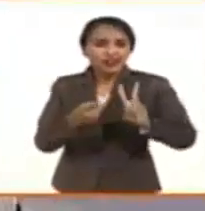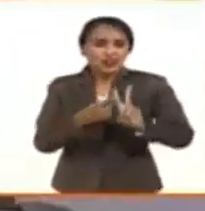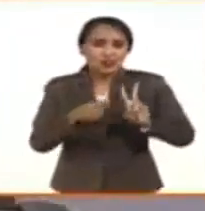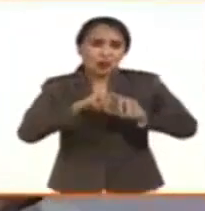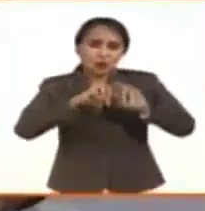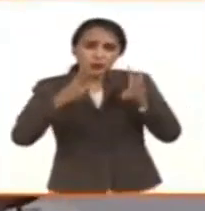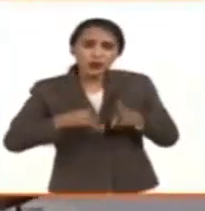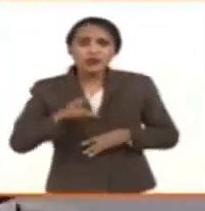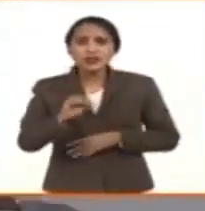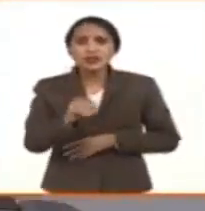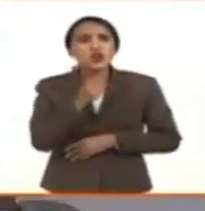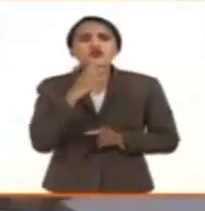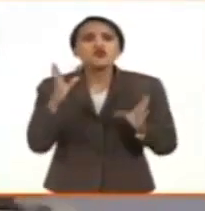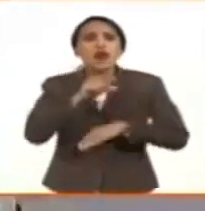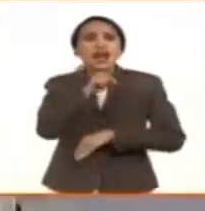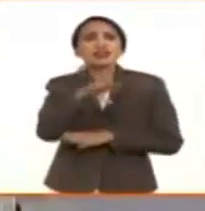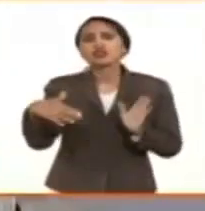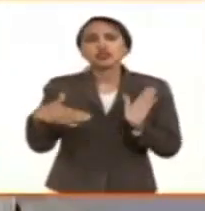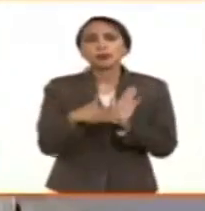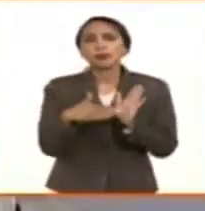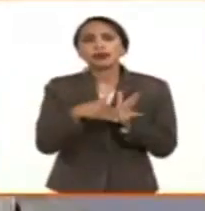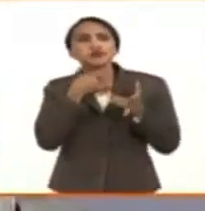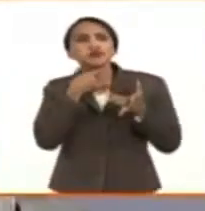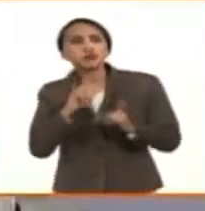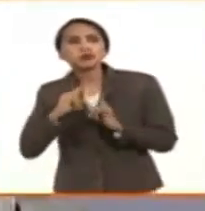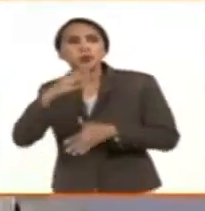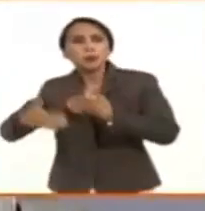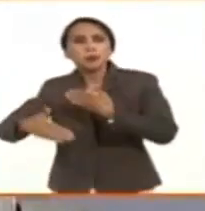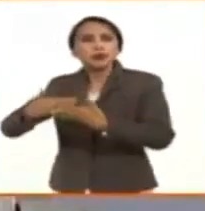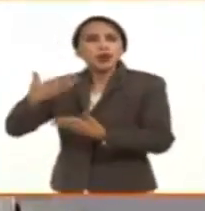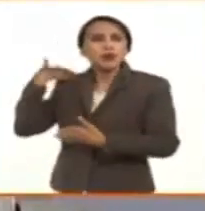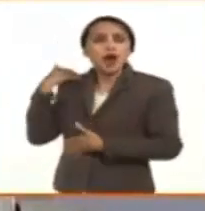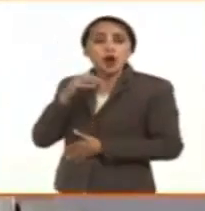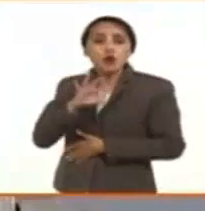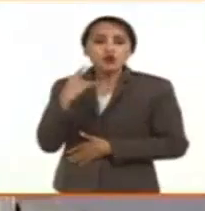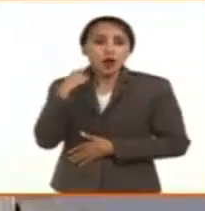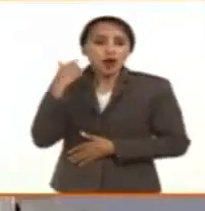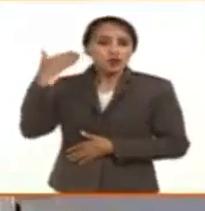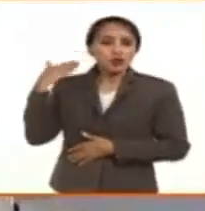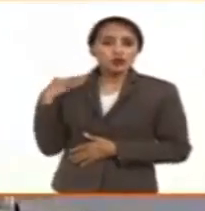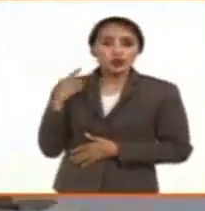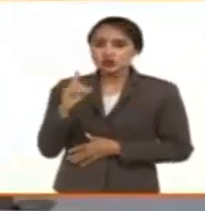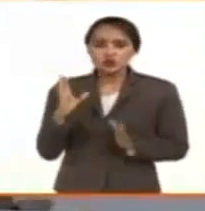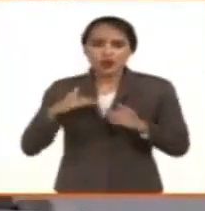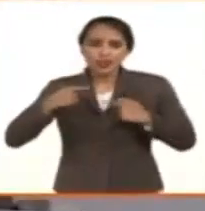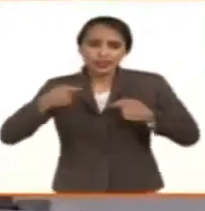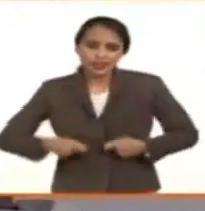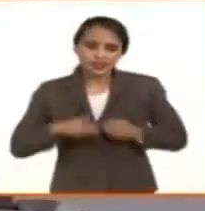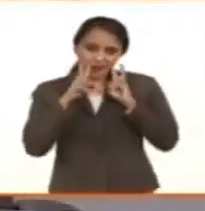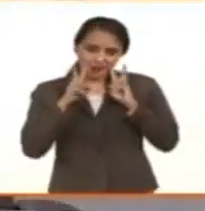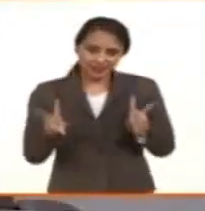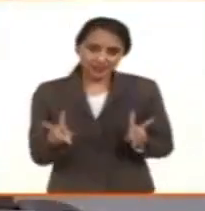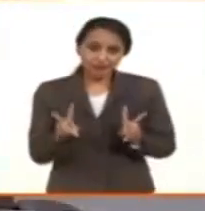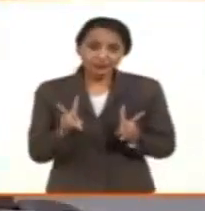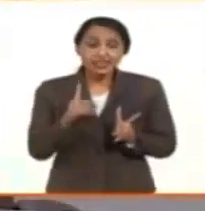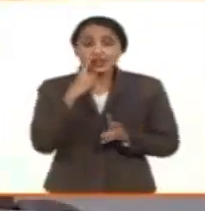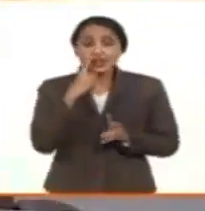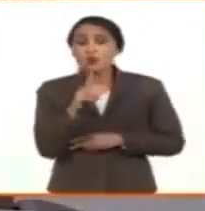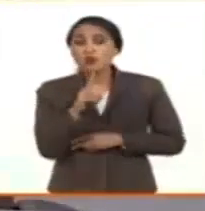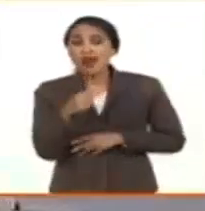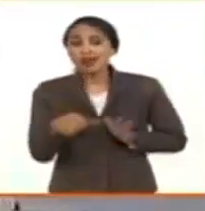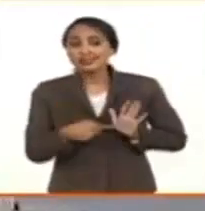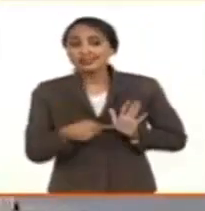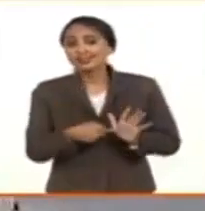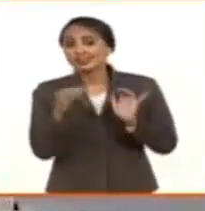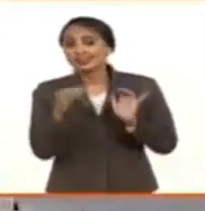conflicto a 8 años anteriores y que no tienen derechos pues a la vida y se nos muestra una parte de la realidad se nos quiere